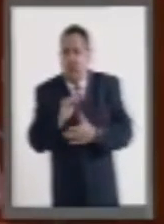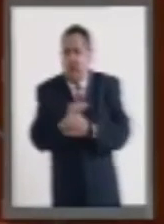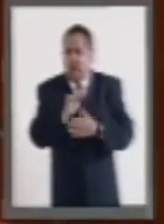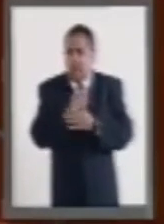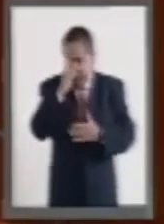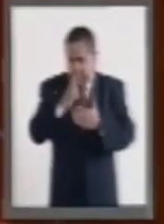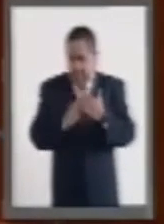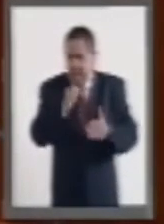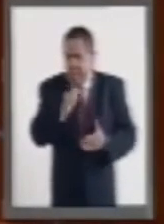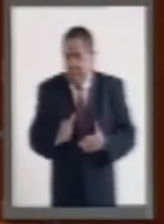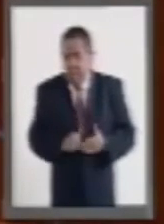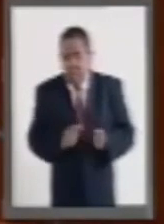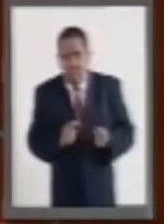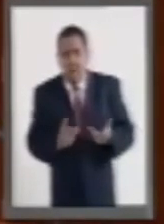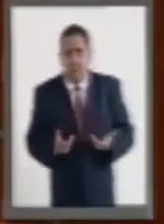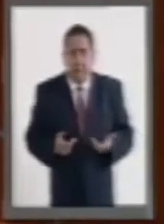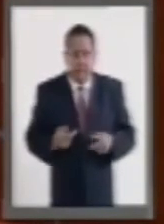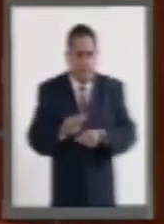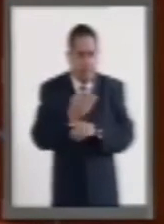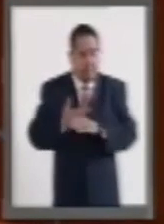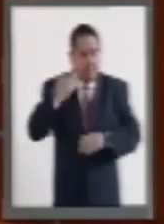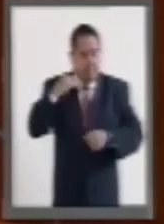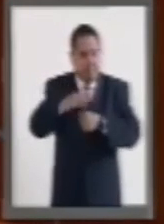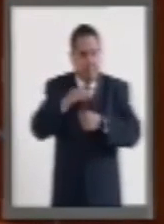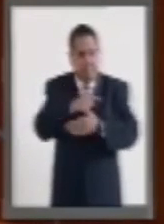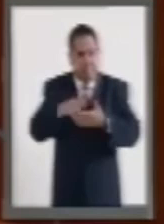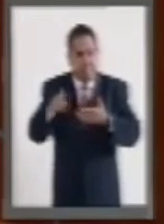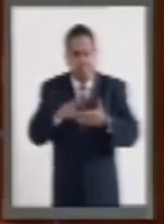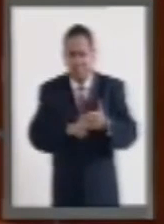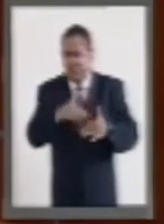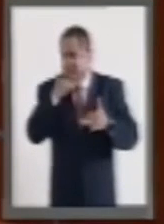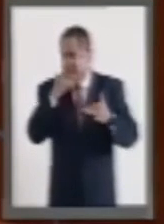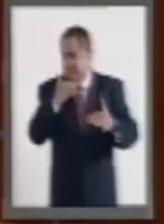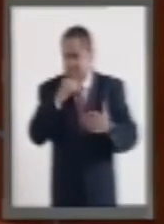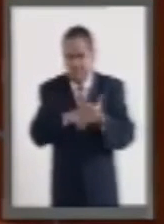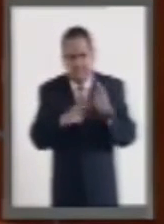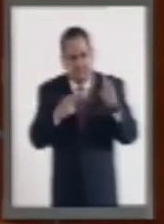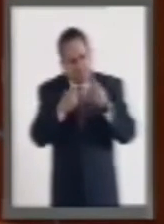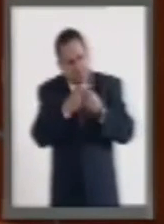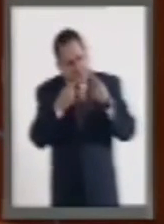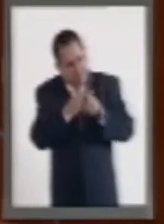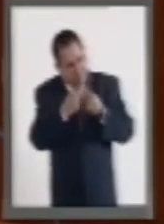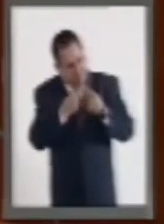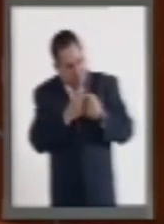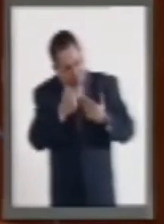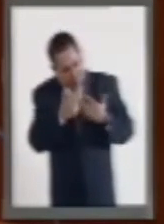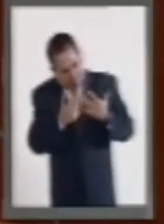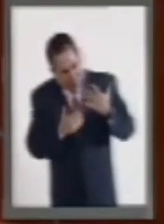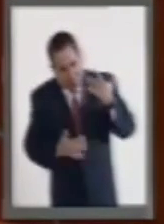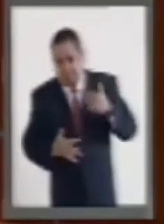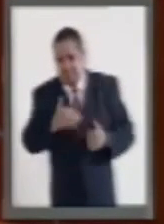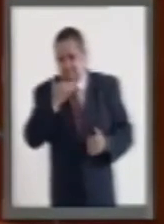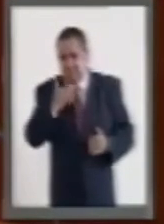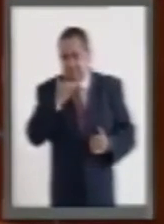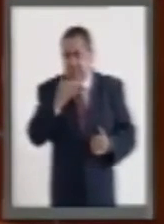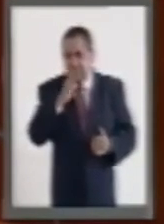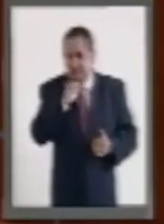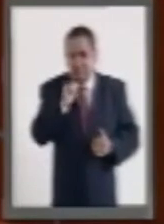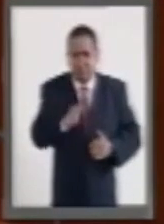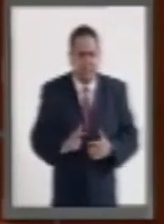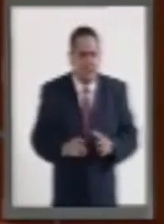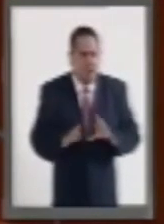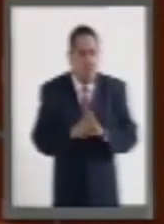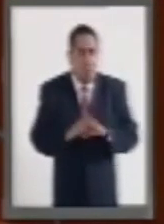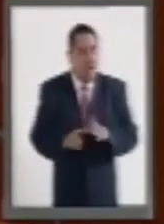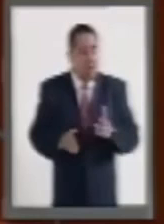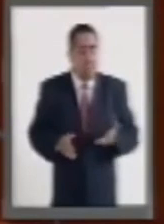respetados? El pasado proceso electoral estuvo plagado de inconsistencias, irregularidades e ilegalidades y no